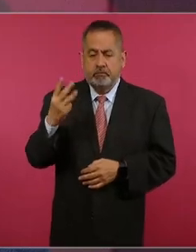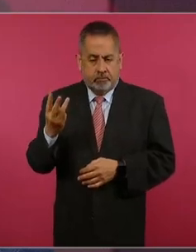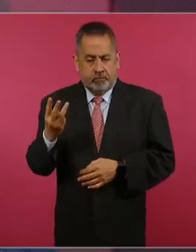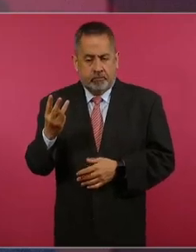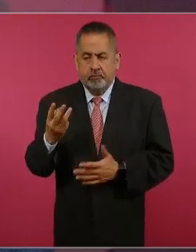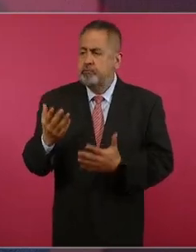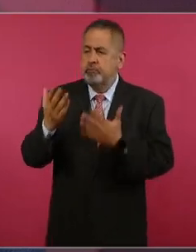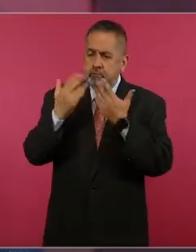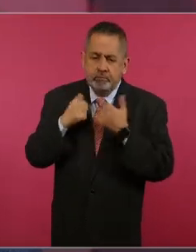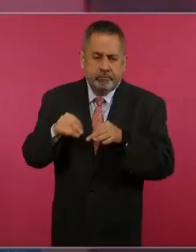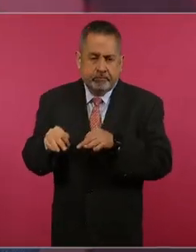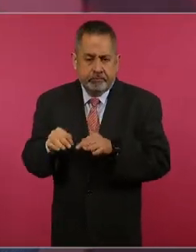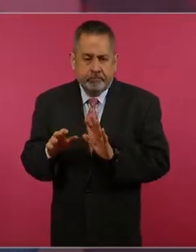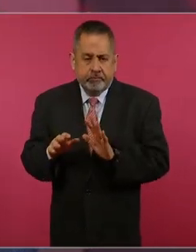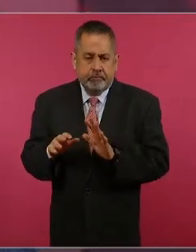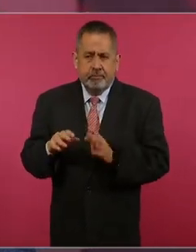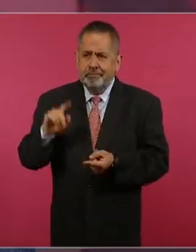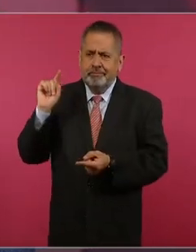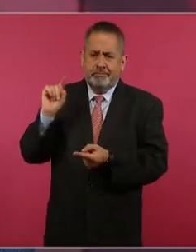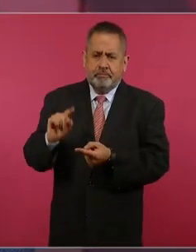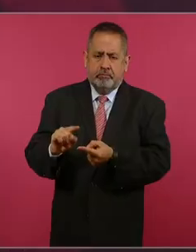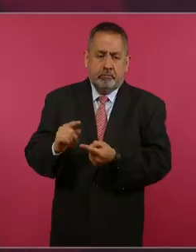Es la más baja